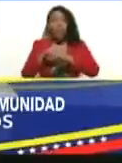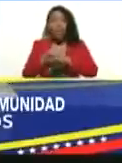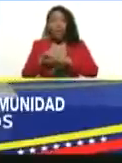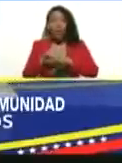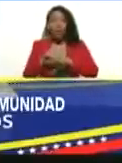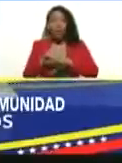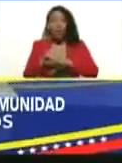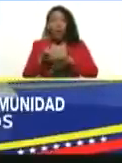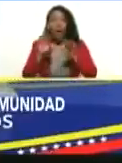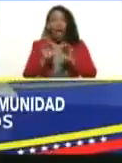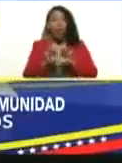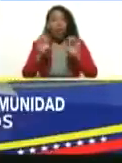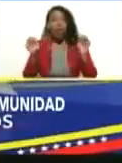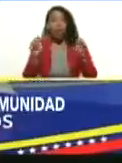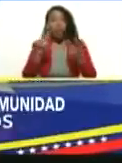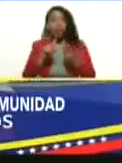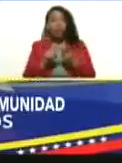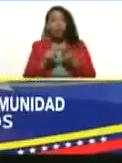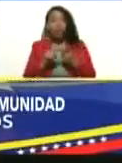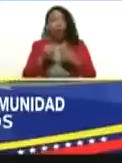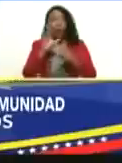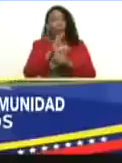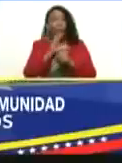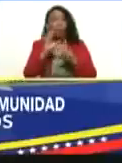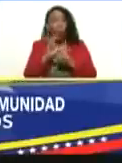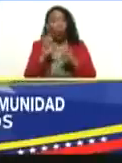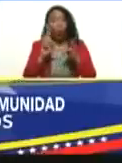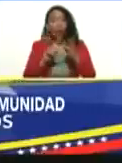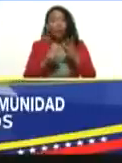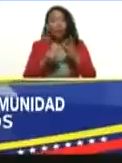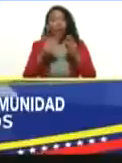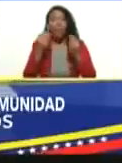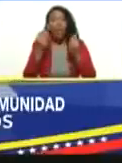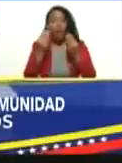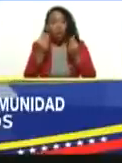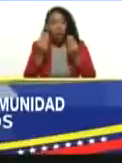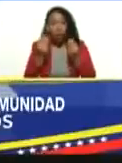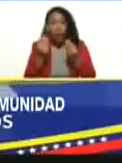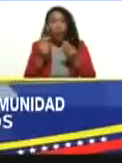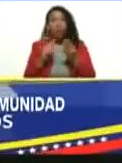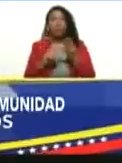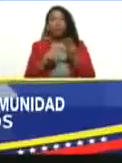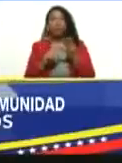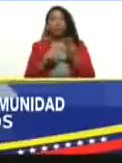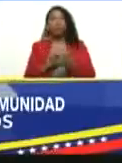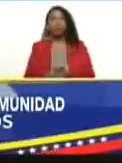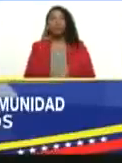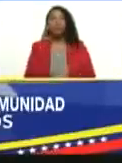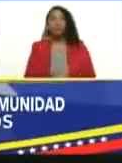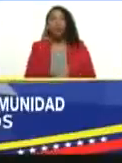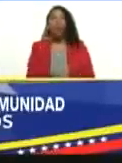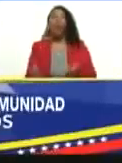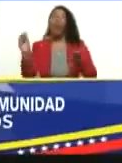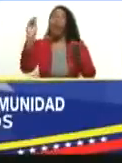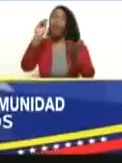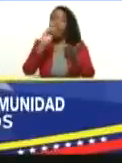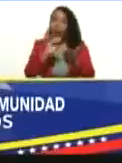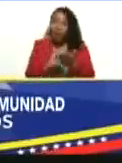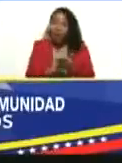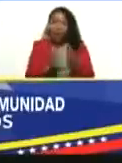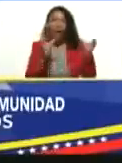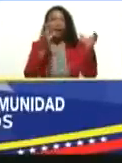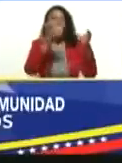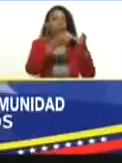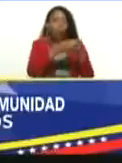de la educación de la cultura de la economía retomar la dinámica